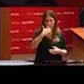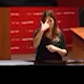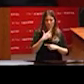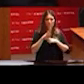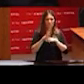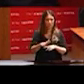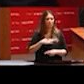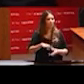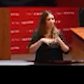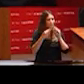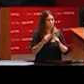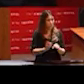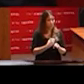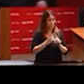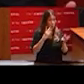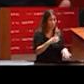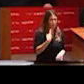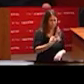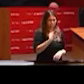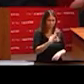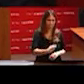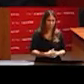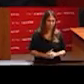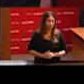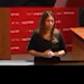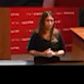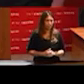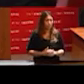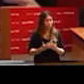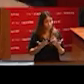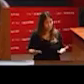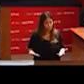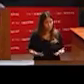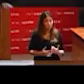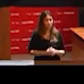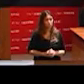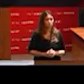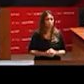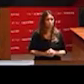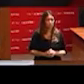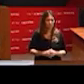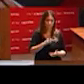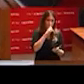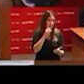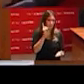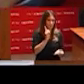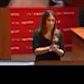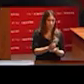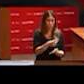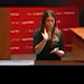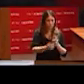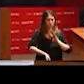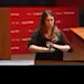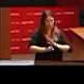adaptarse al trabajo que nosotros hacemos por eso eh eh digamos es un reto que seguimos